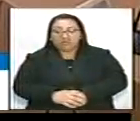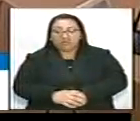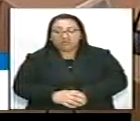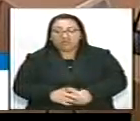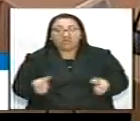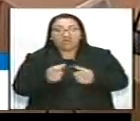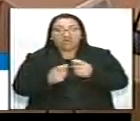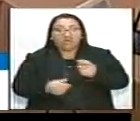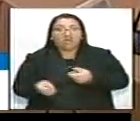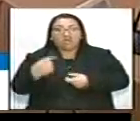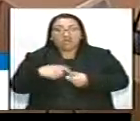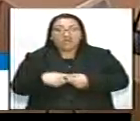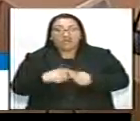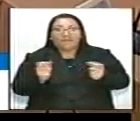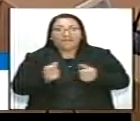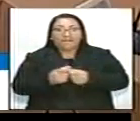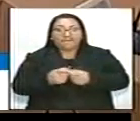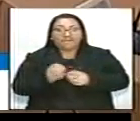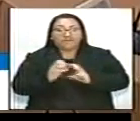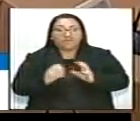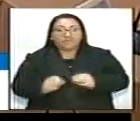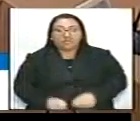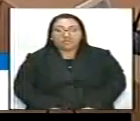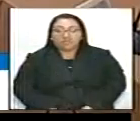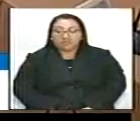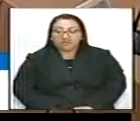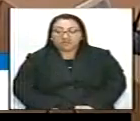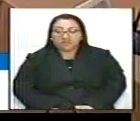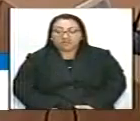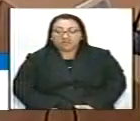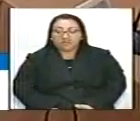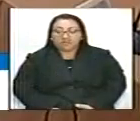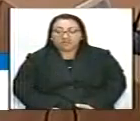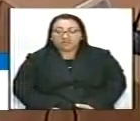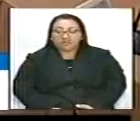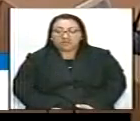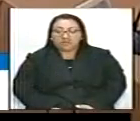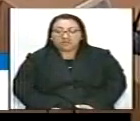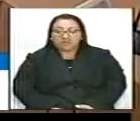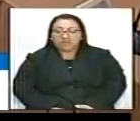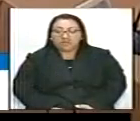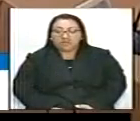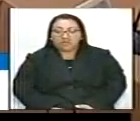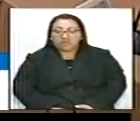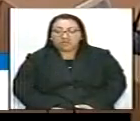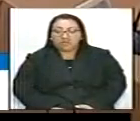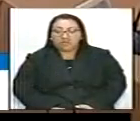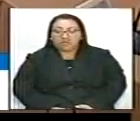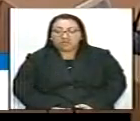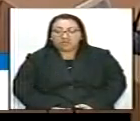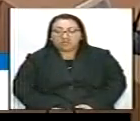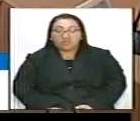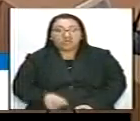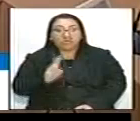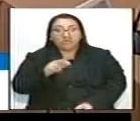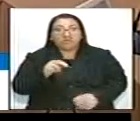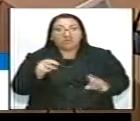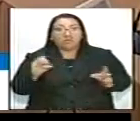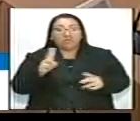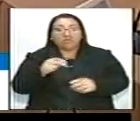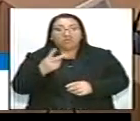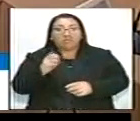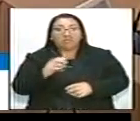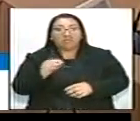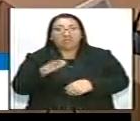que integrarán las comisiones ordinarias para el periodo anual de sesiones 2019-2020 y, de conformidad